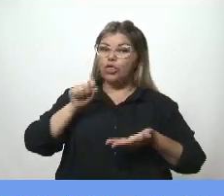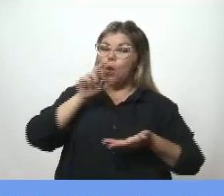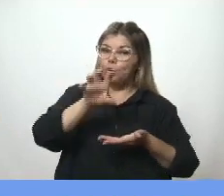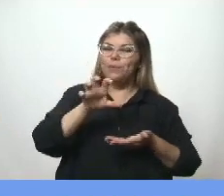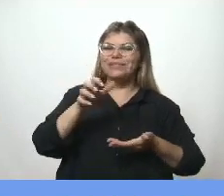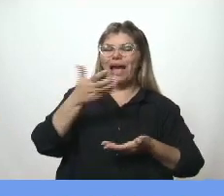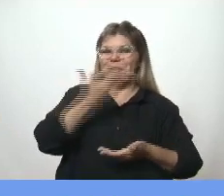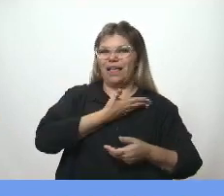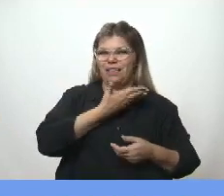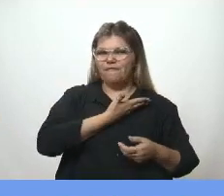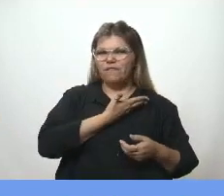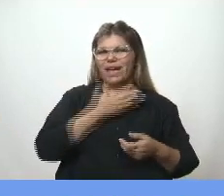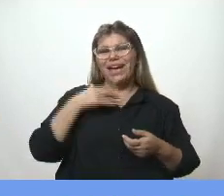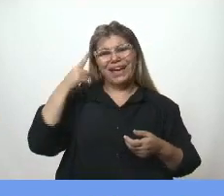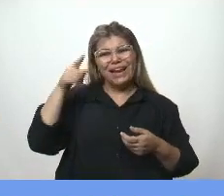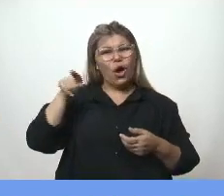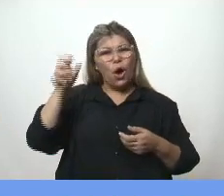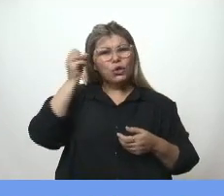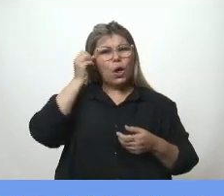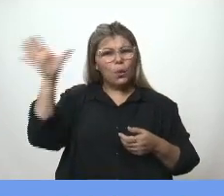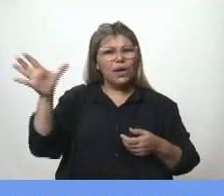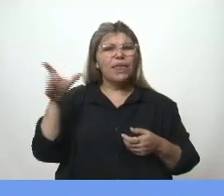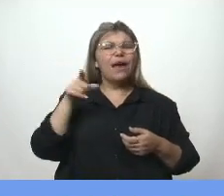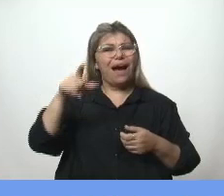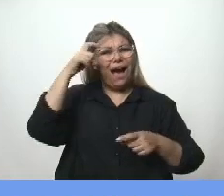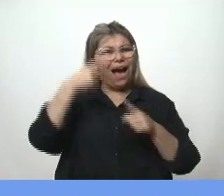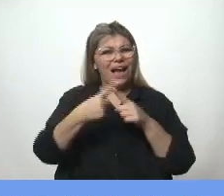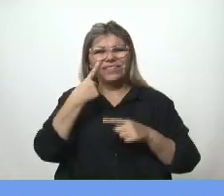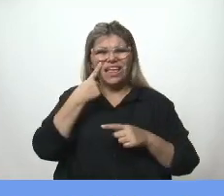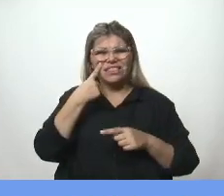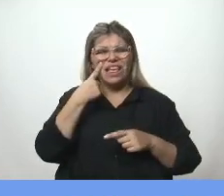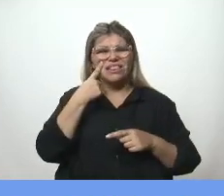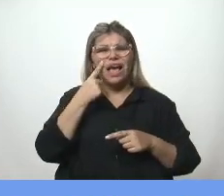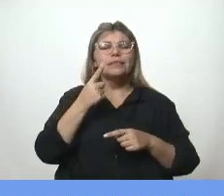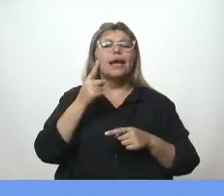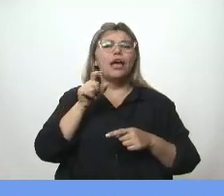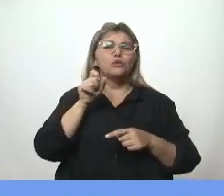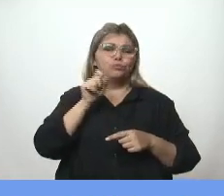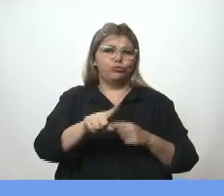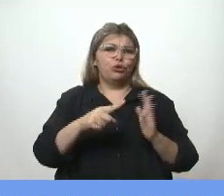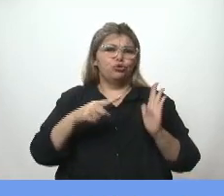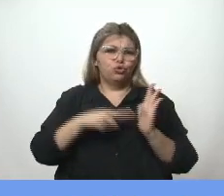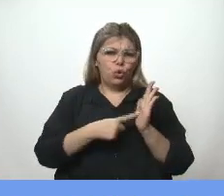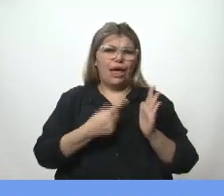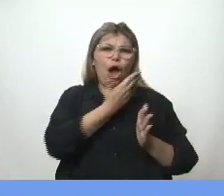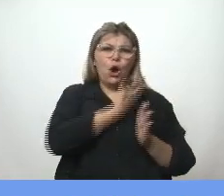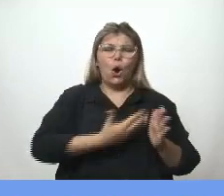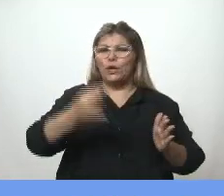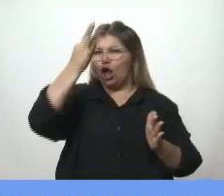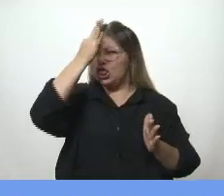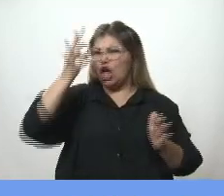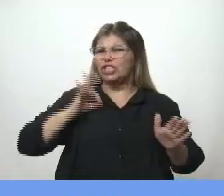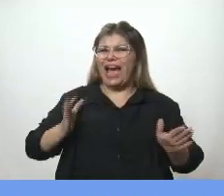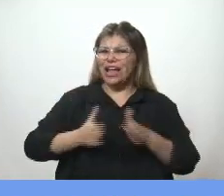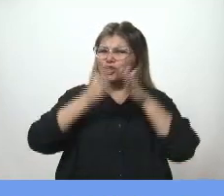de Santa Fe creo que se olvida que era intendente de una ciudad y gobernaron doce años la provincia los peores doce años